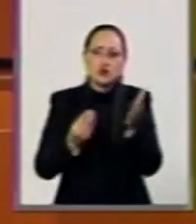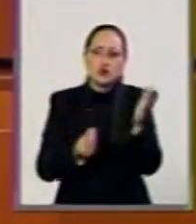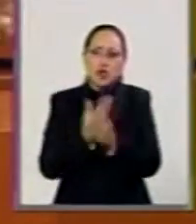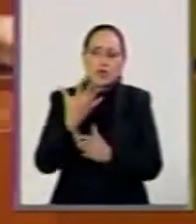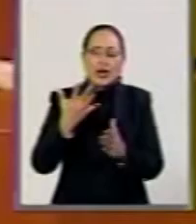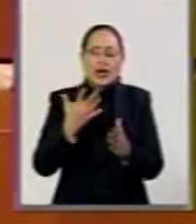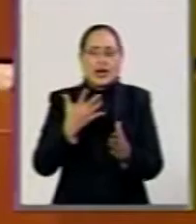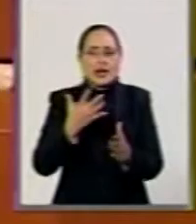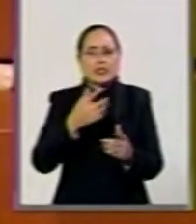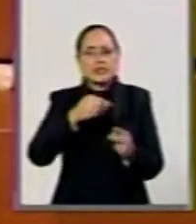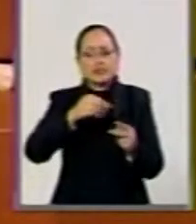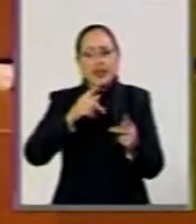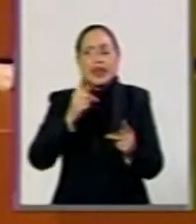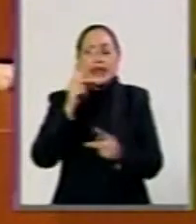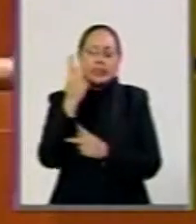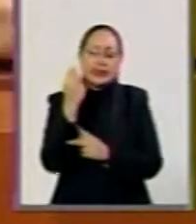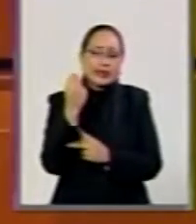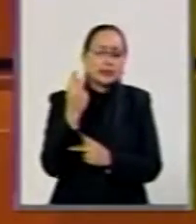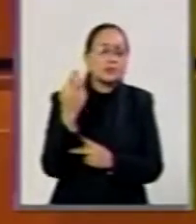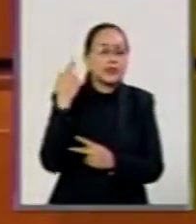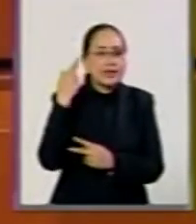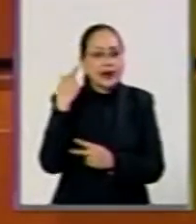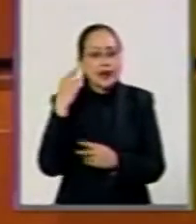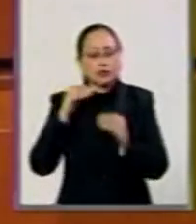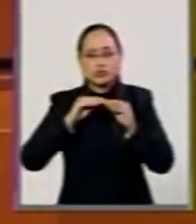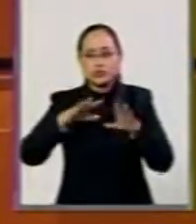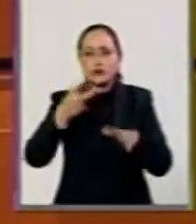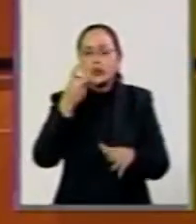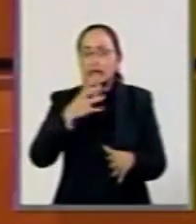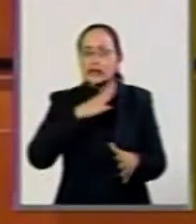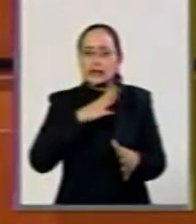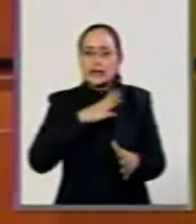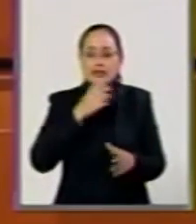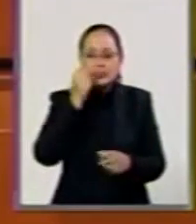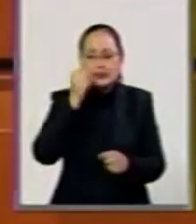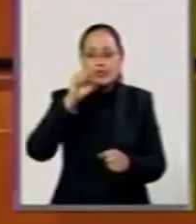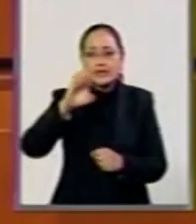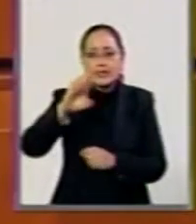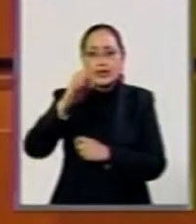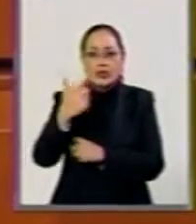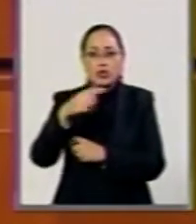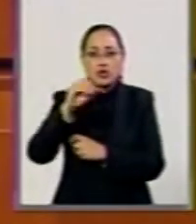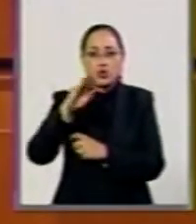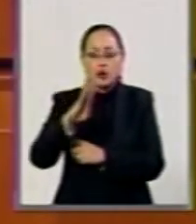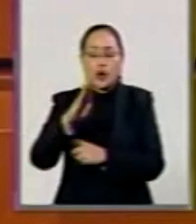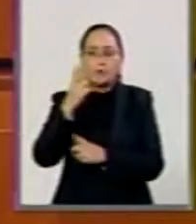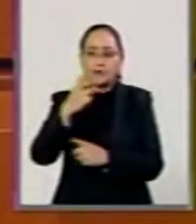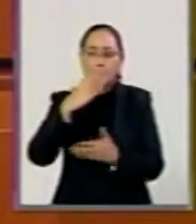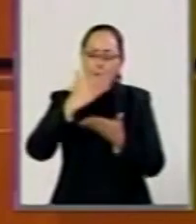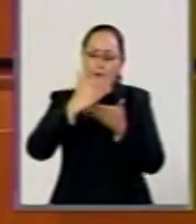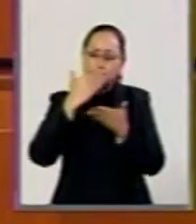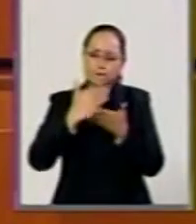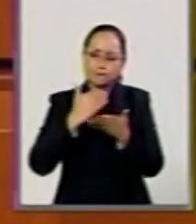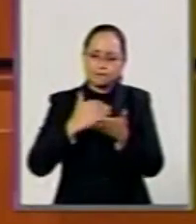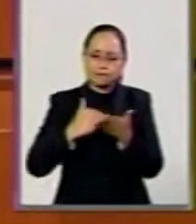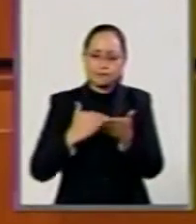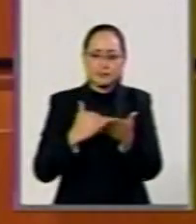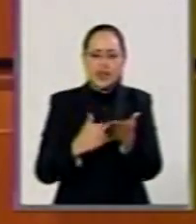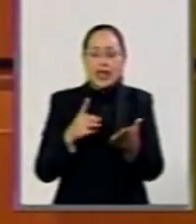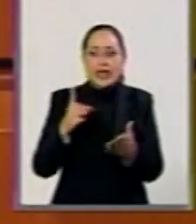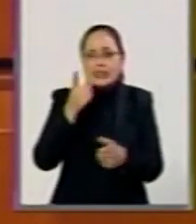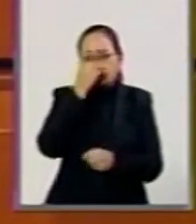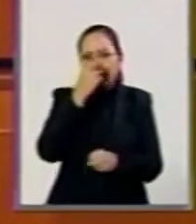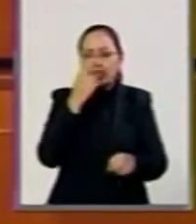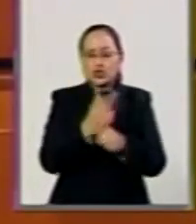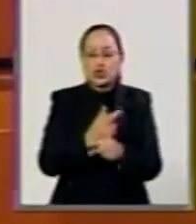General de Telecomunicaciones y de Radiodifusión, la Secretaría de Gobernación emitió los lineamientos desde la Dirección General